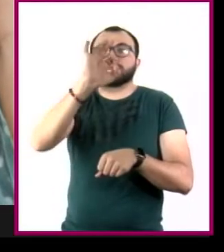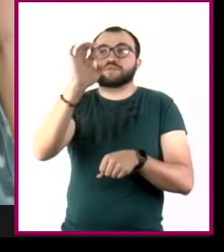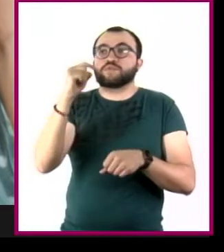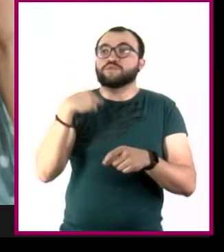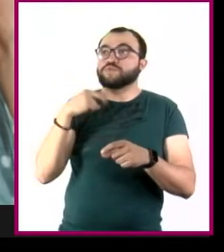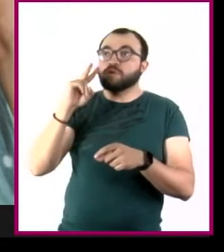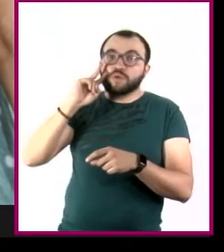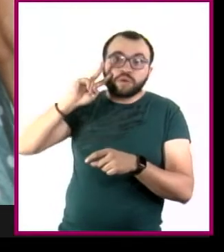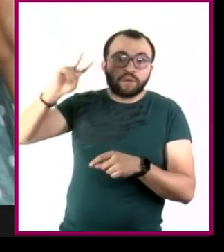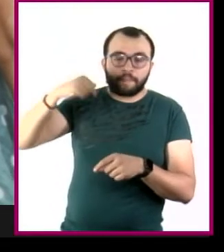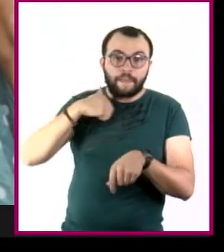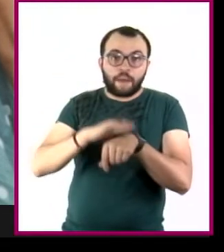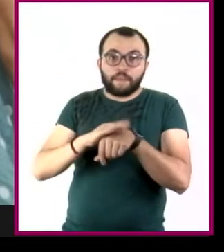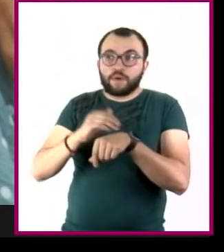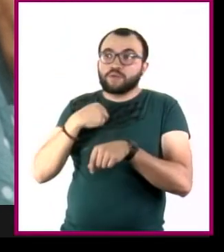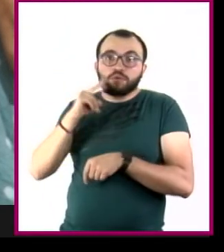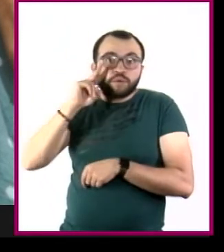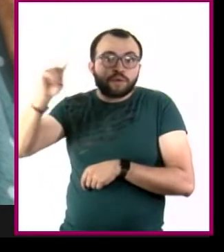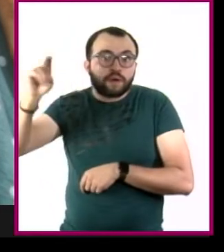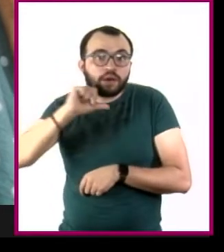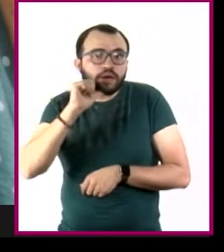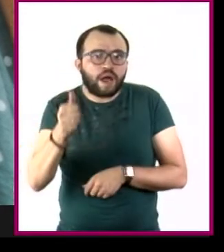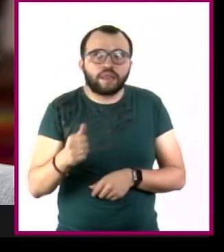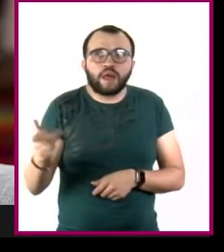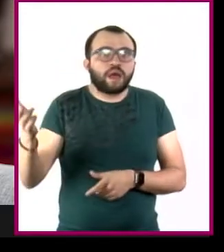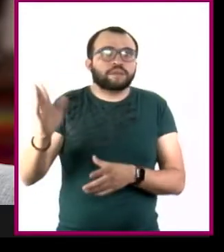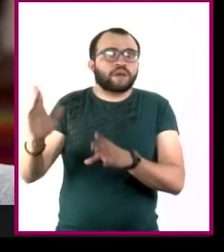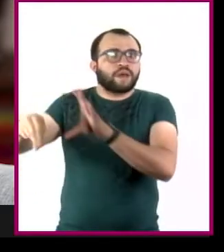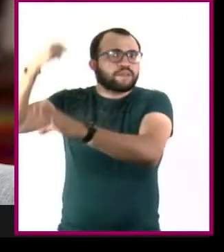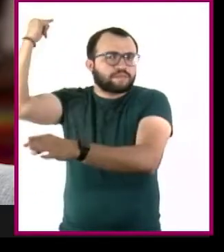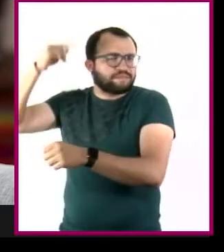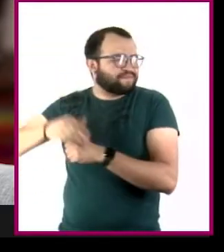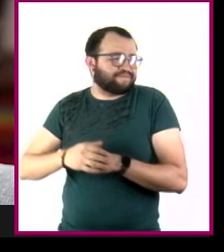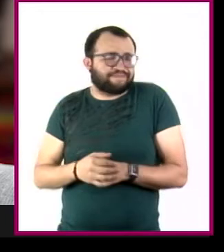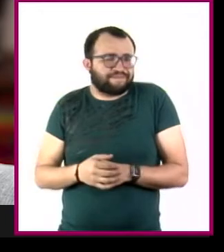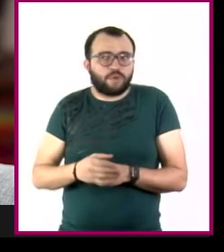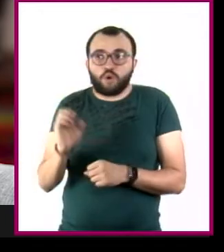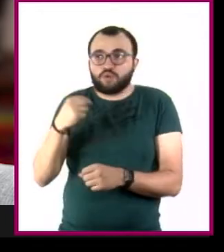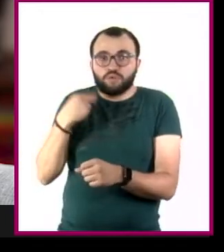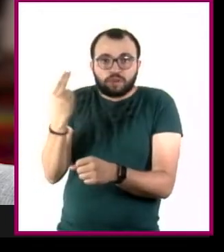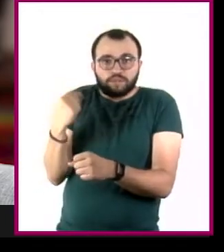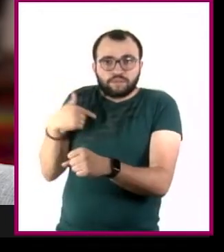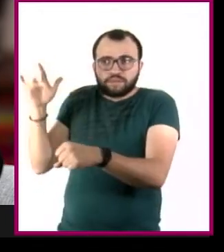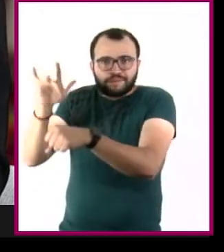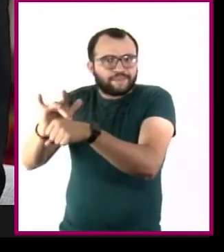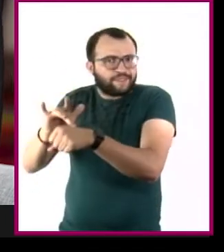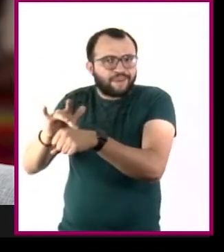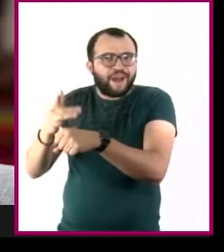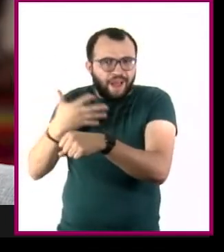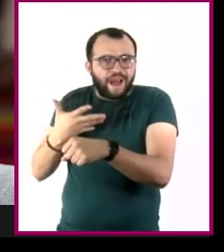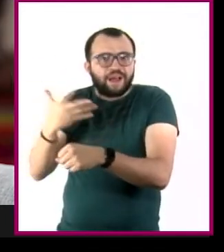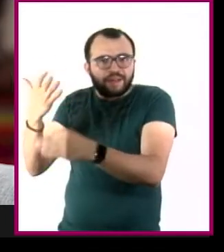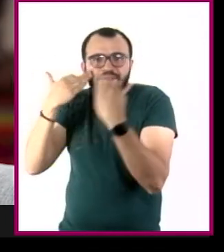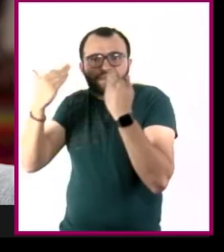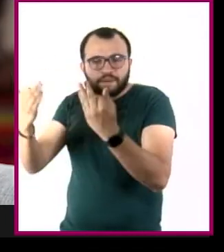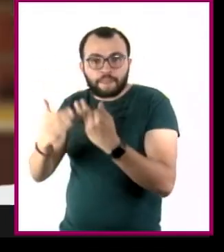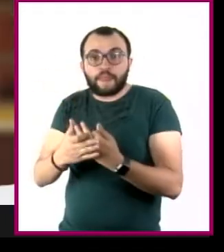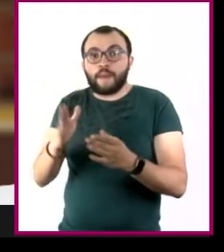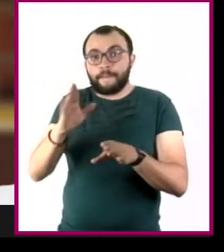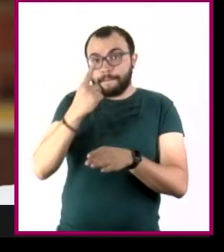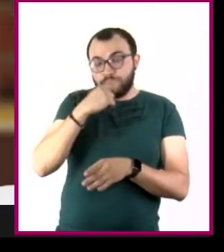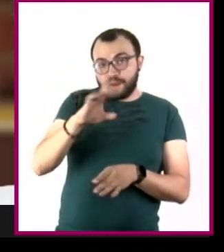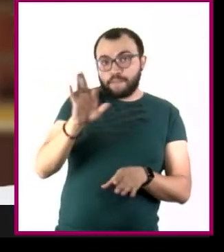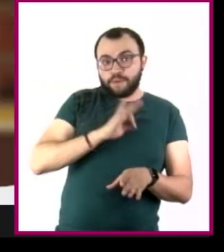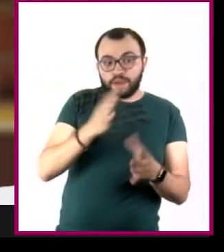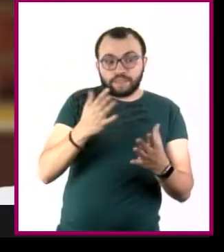porque no los vemos, oímos o tocamos. Para desarrollar sus intuiciones, Emiliano presentó una posibilidad, que